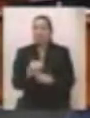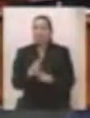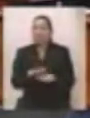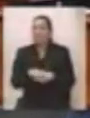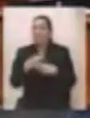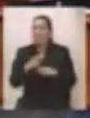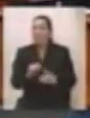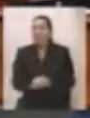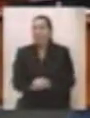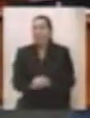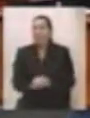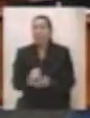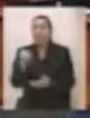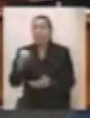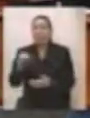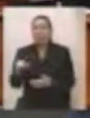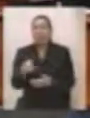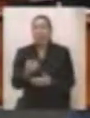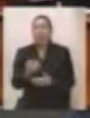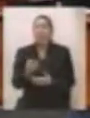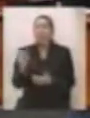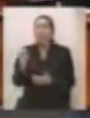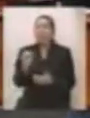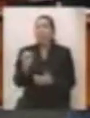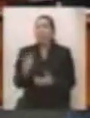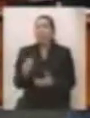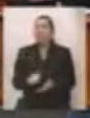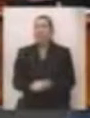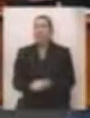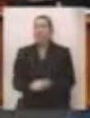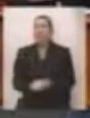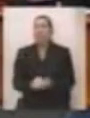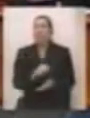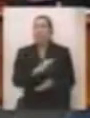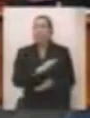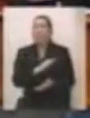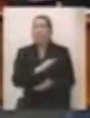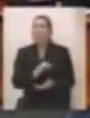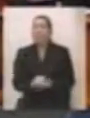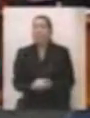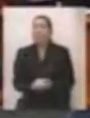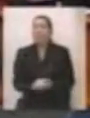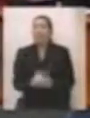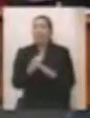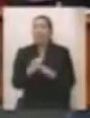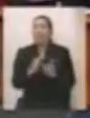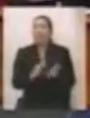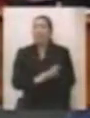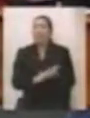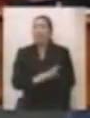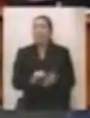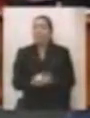funcionarios de organismos públicos, el Poder Ejecutivo, la Superintendencia, la Fiscalía, la Defensoría del